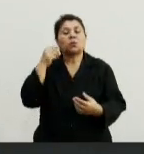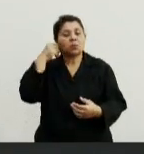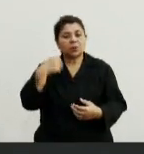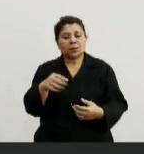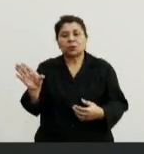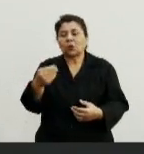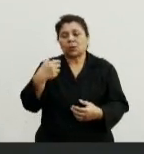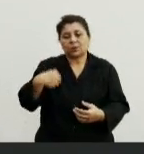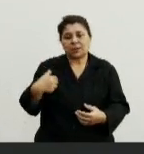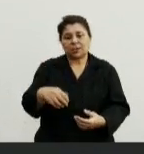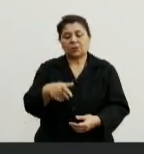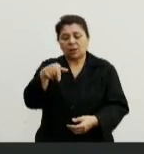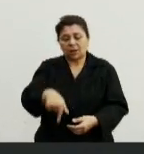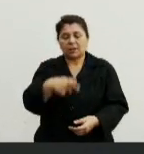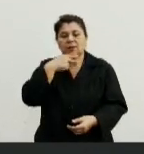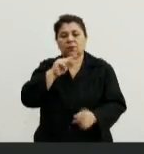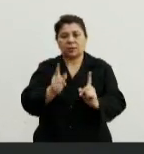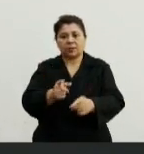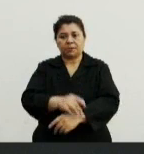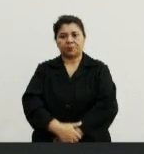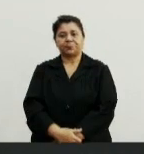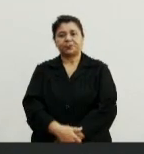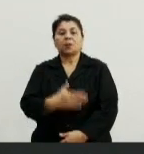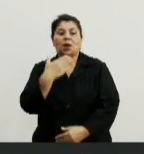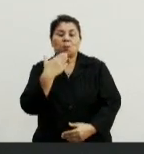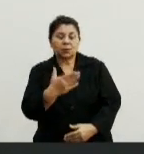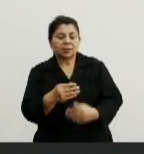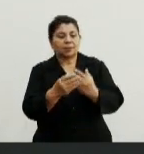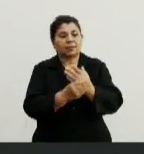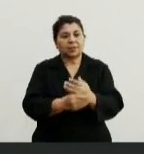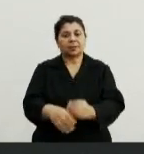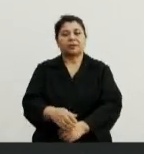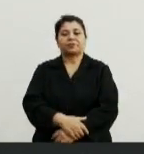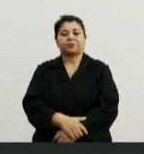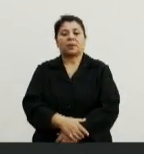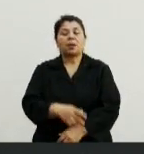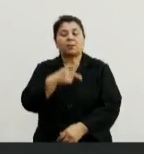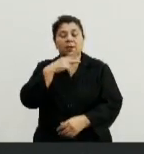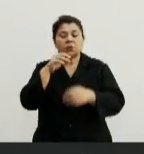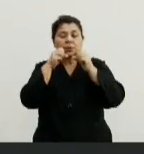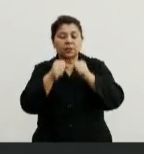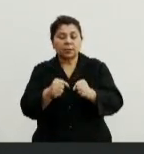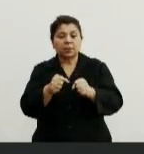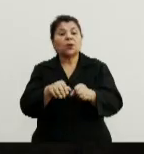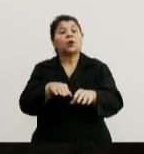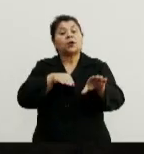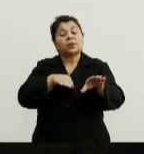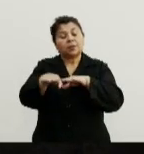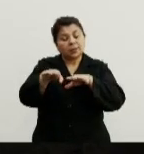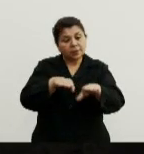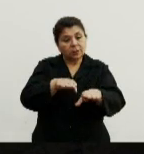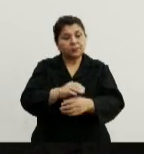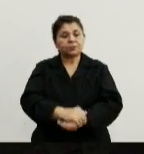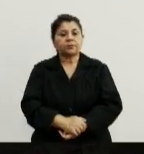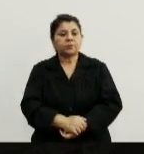los argentinos en la provincia de san juan perfecto muchas gracias ministra para el subsecretario de tránsito y el transporte jorge nos